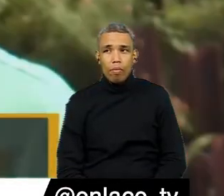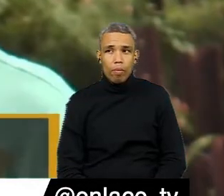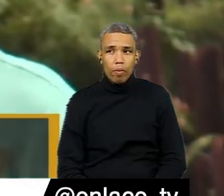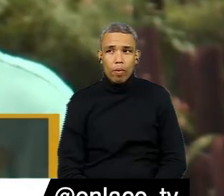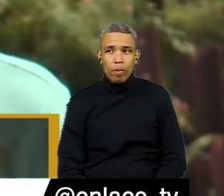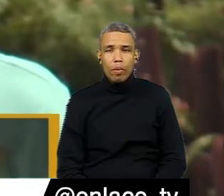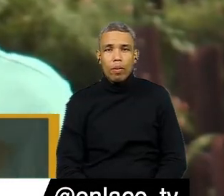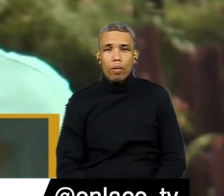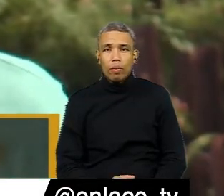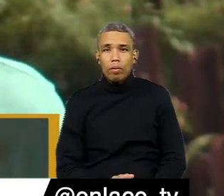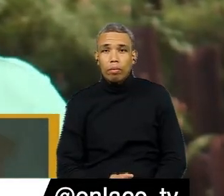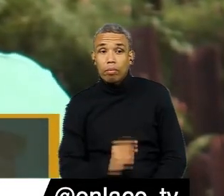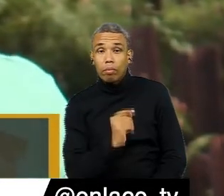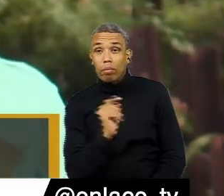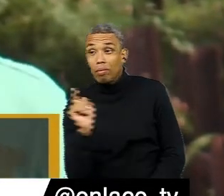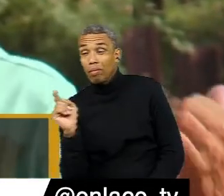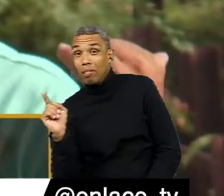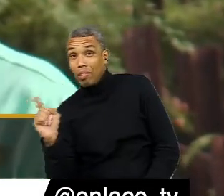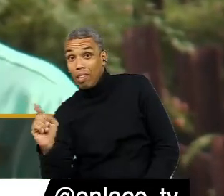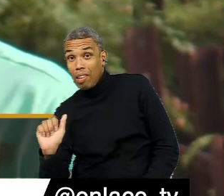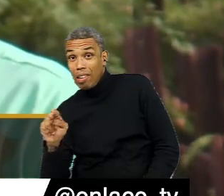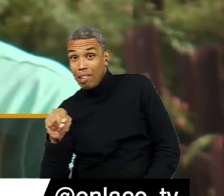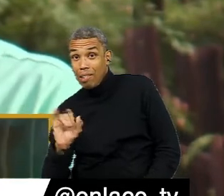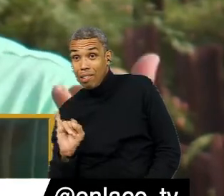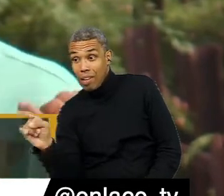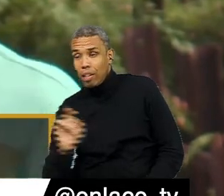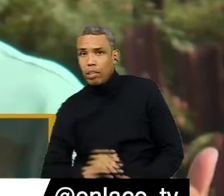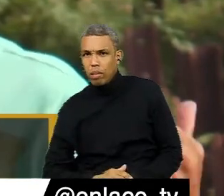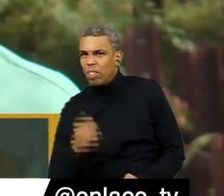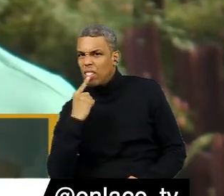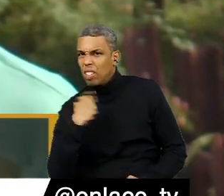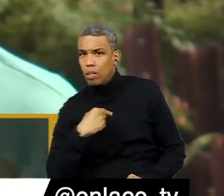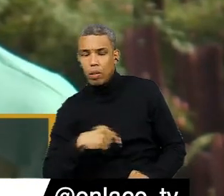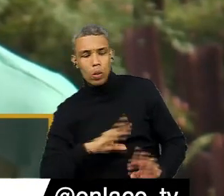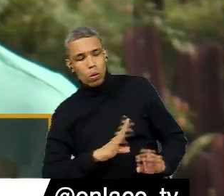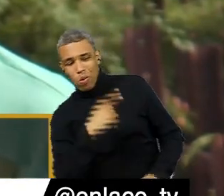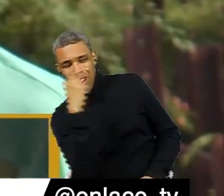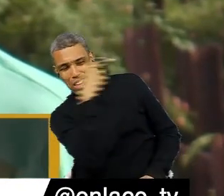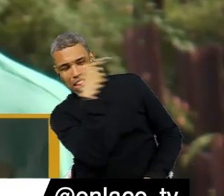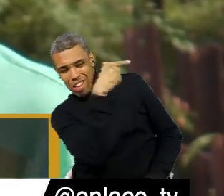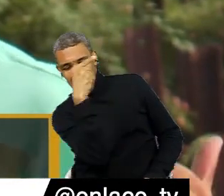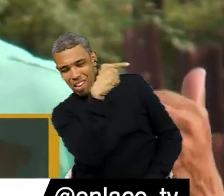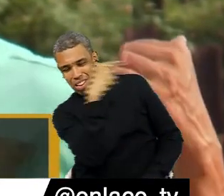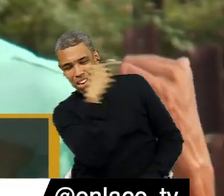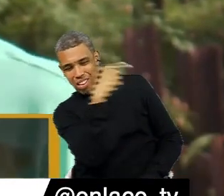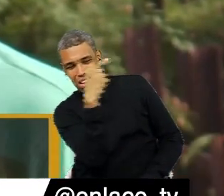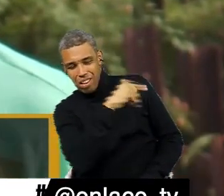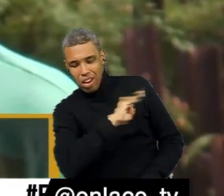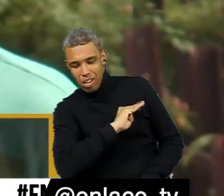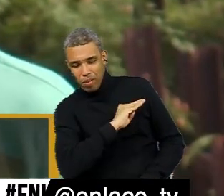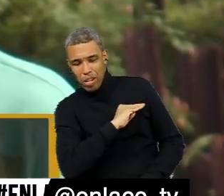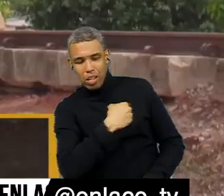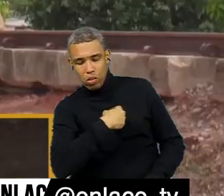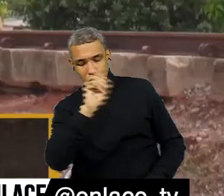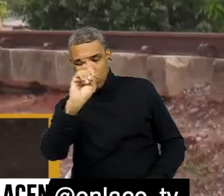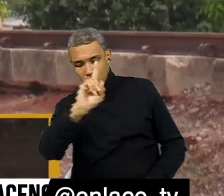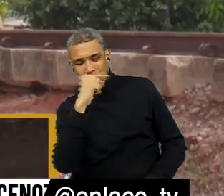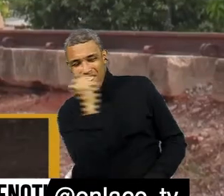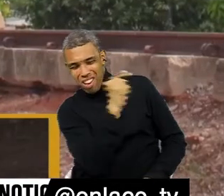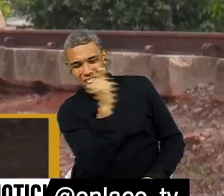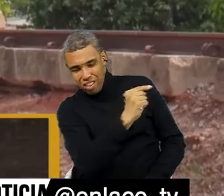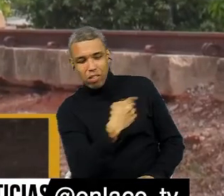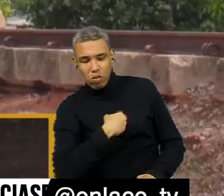La ANI sugiere que sea el mismo municipio que pide el permiso, ni es la comunidad ni es la misma empresa contratista, y ellos ni